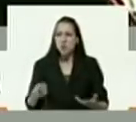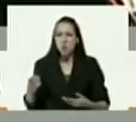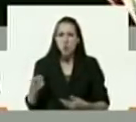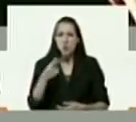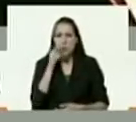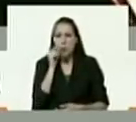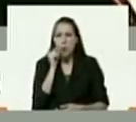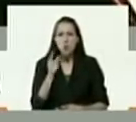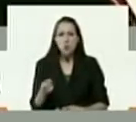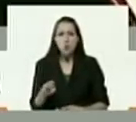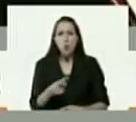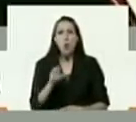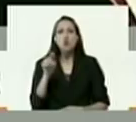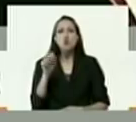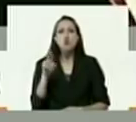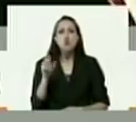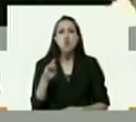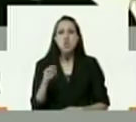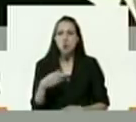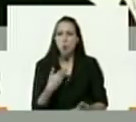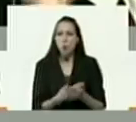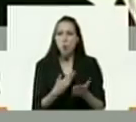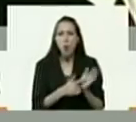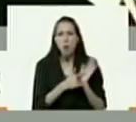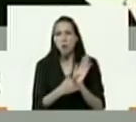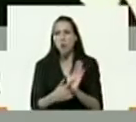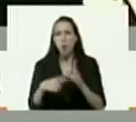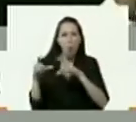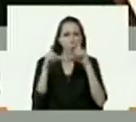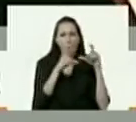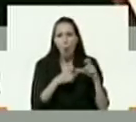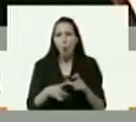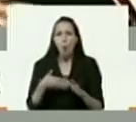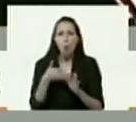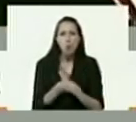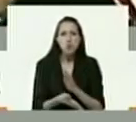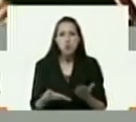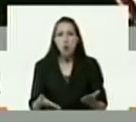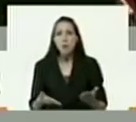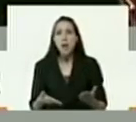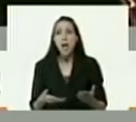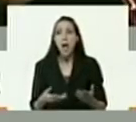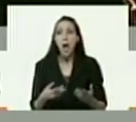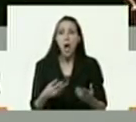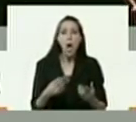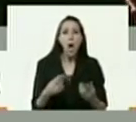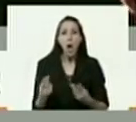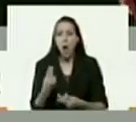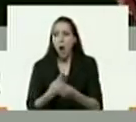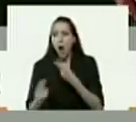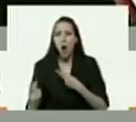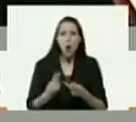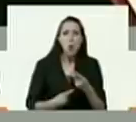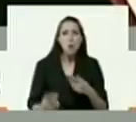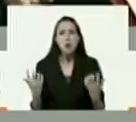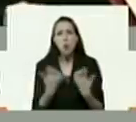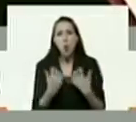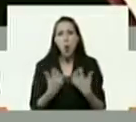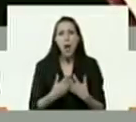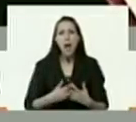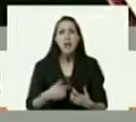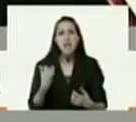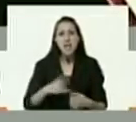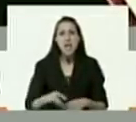Usted dijo que iba a mostrar pruebas y fotos de los vínculos con la guerrilla, y resulta que aparecieron